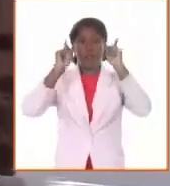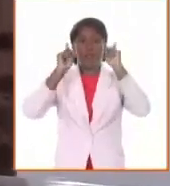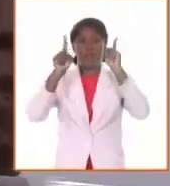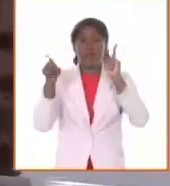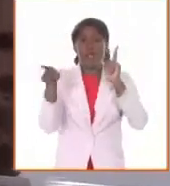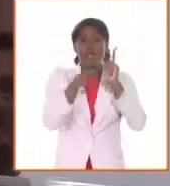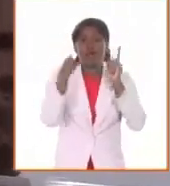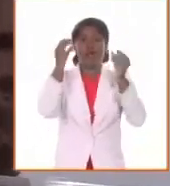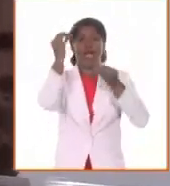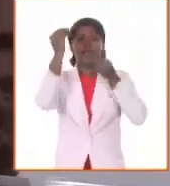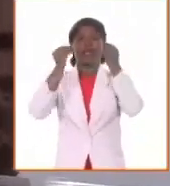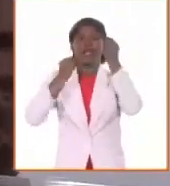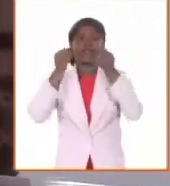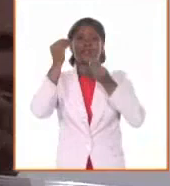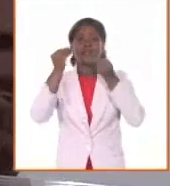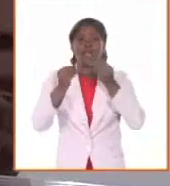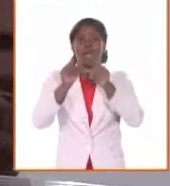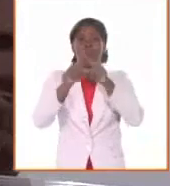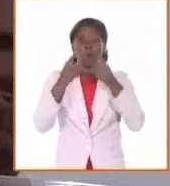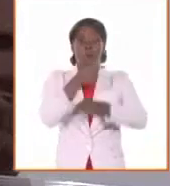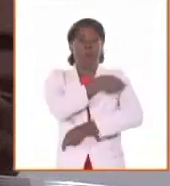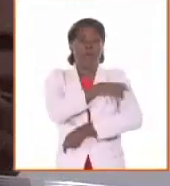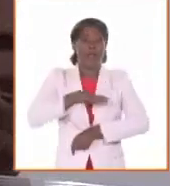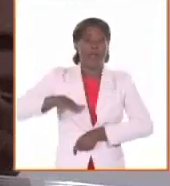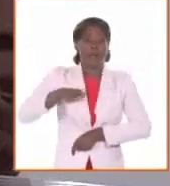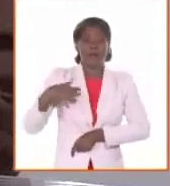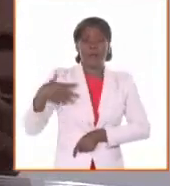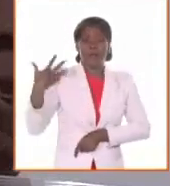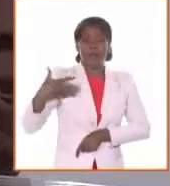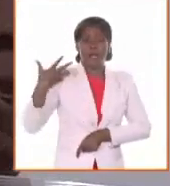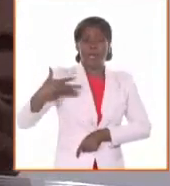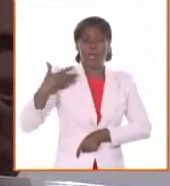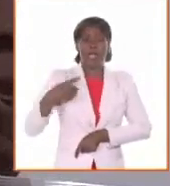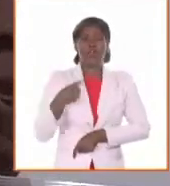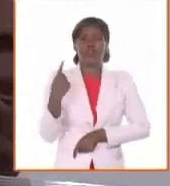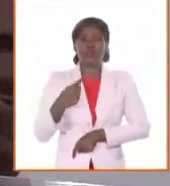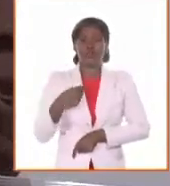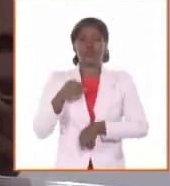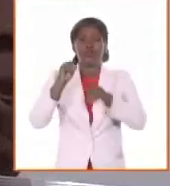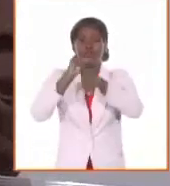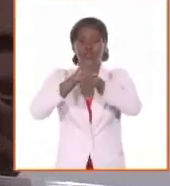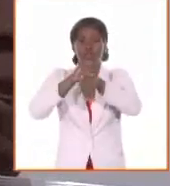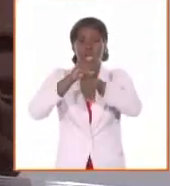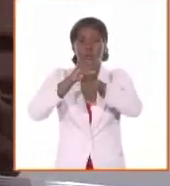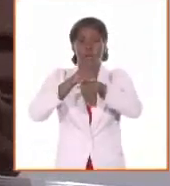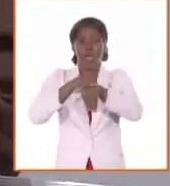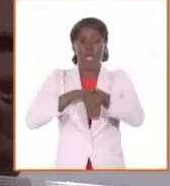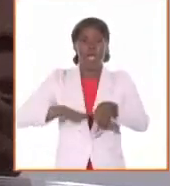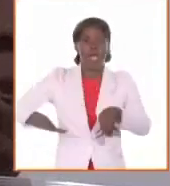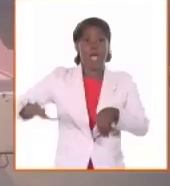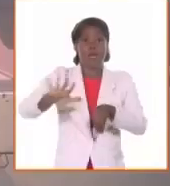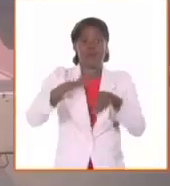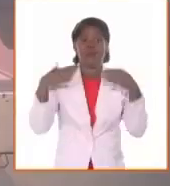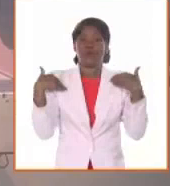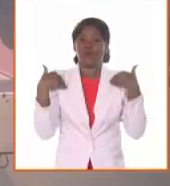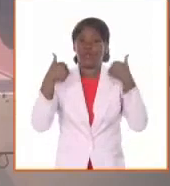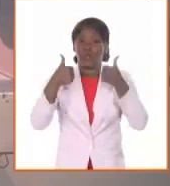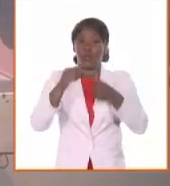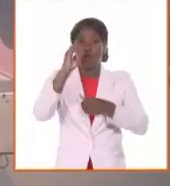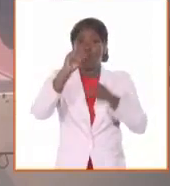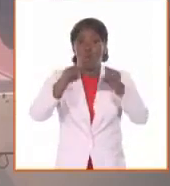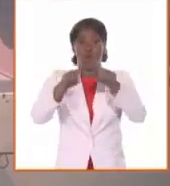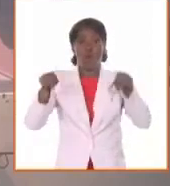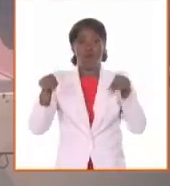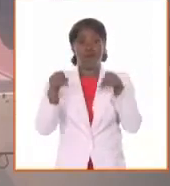el análisis de todos estos planteamientos que además los ameritan Yo quiero decir aquí lo he reiterado que los trabajadores del